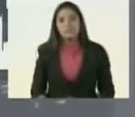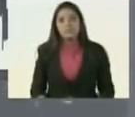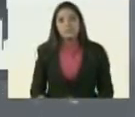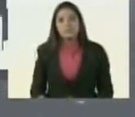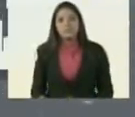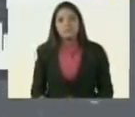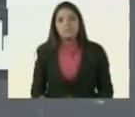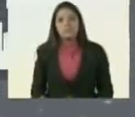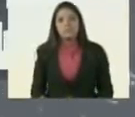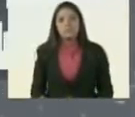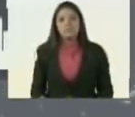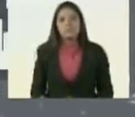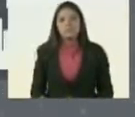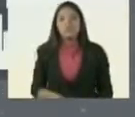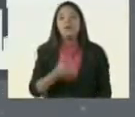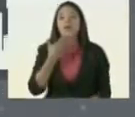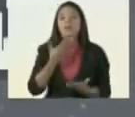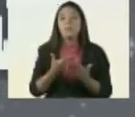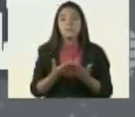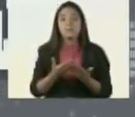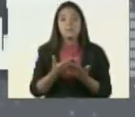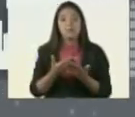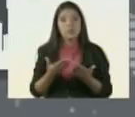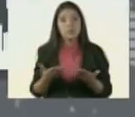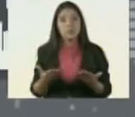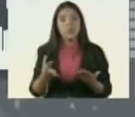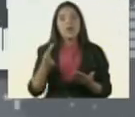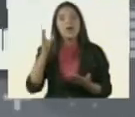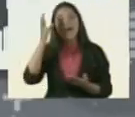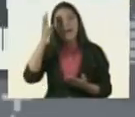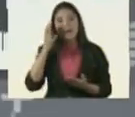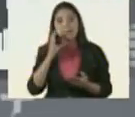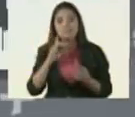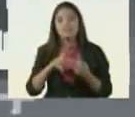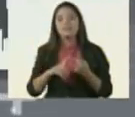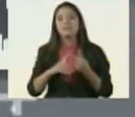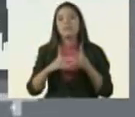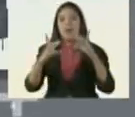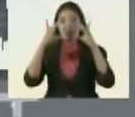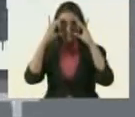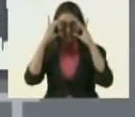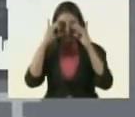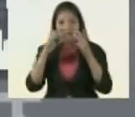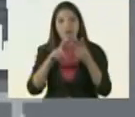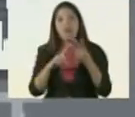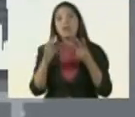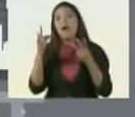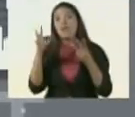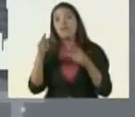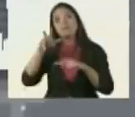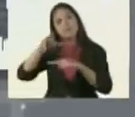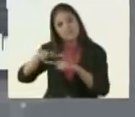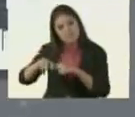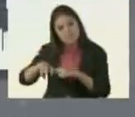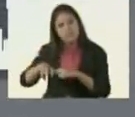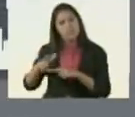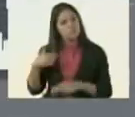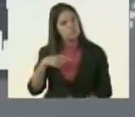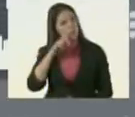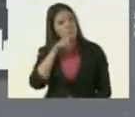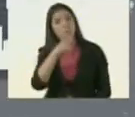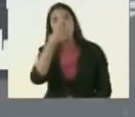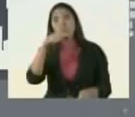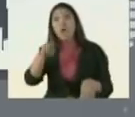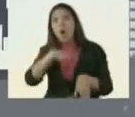Vamos a sentarnos, yo le pido a Cilia, a Delcy, a Freddy que se sienten. Ahí los estoy viendo hace una